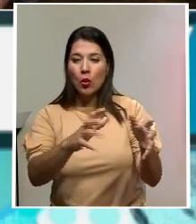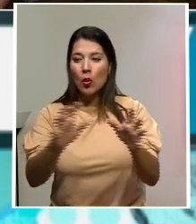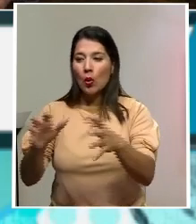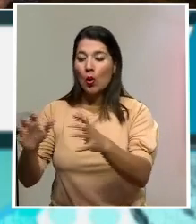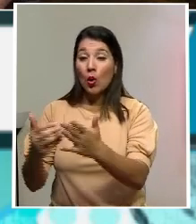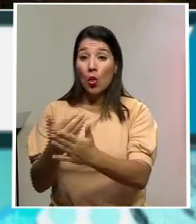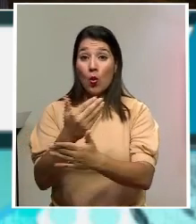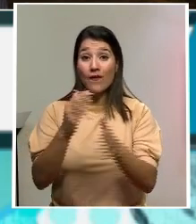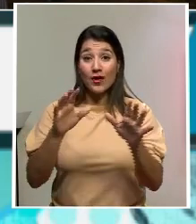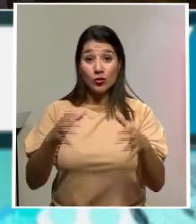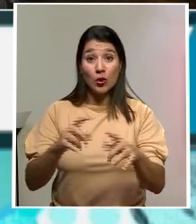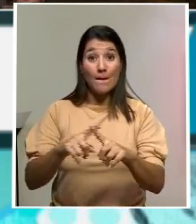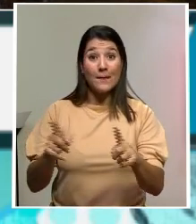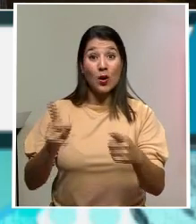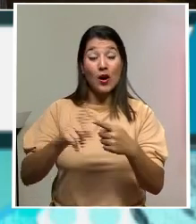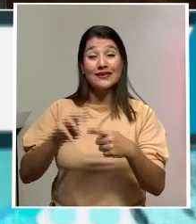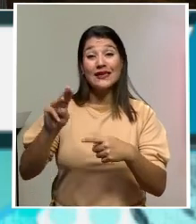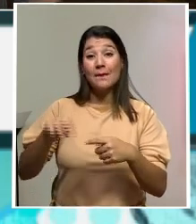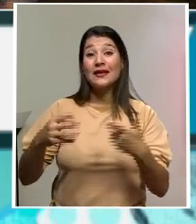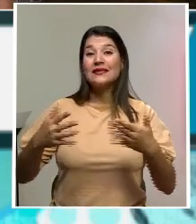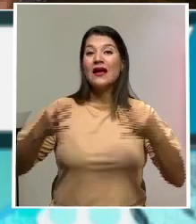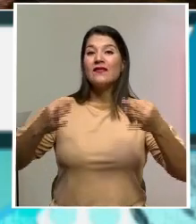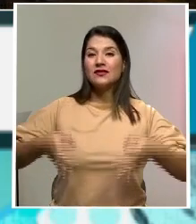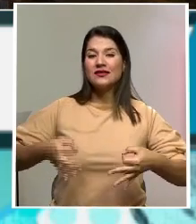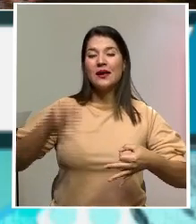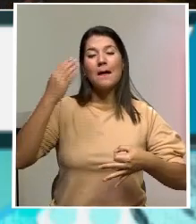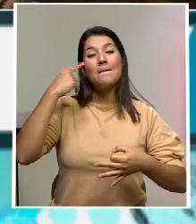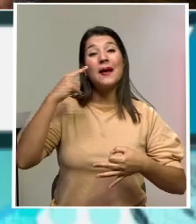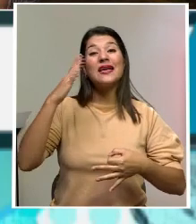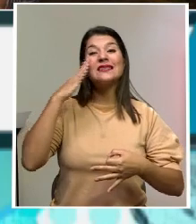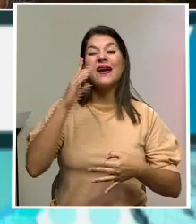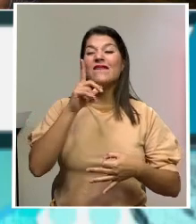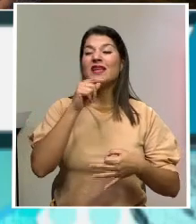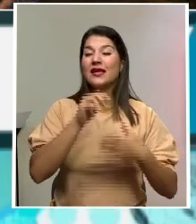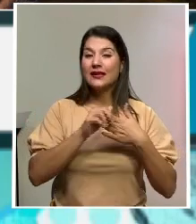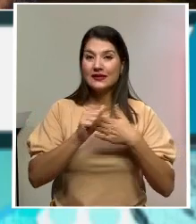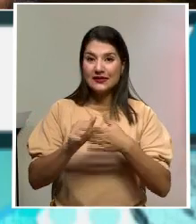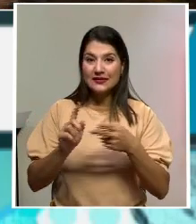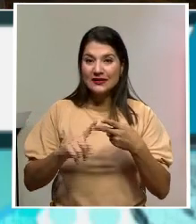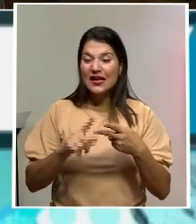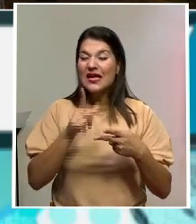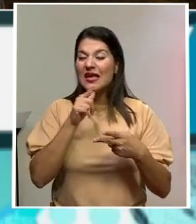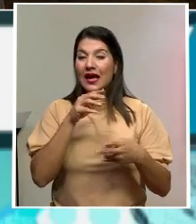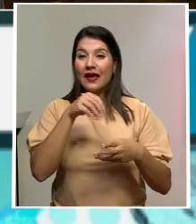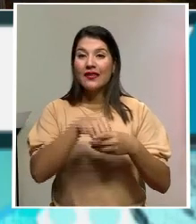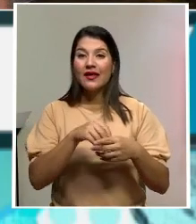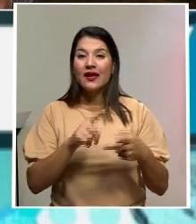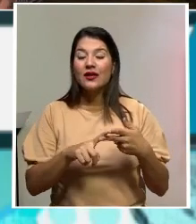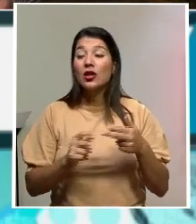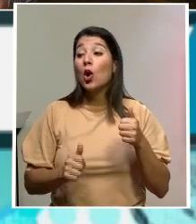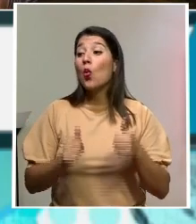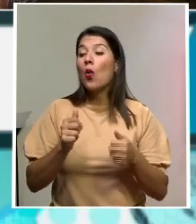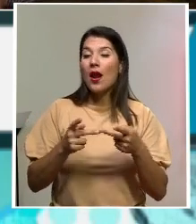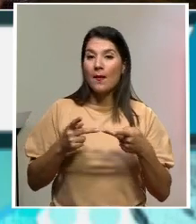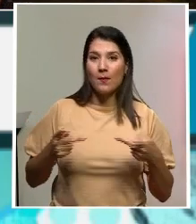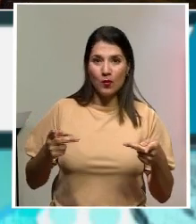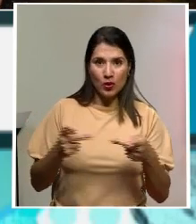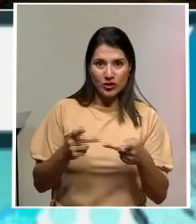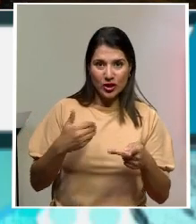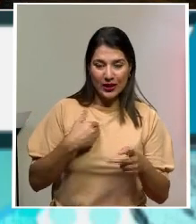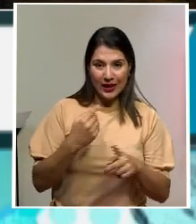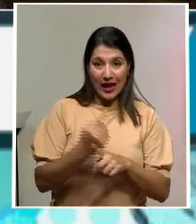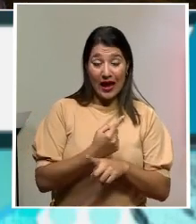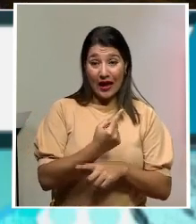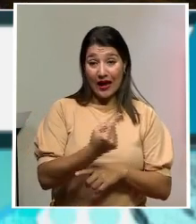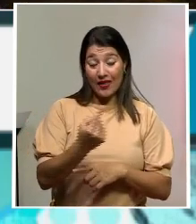ya la oficialización de las mismas, a ver quién las preside y los puestos que en ellos requiere, secretaría, vicepresidencia y demás,